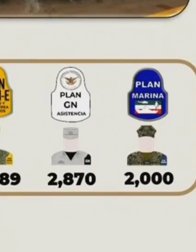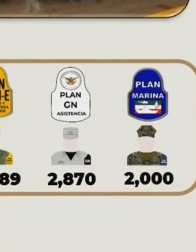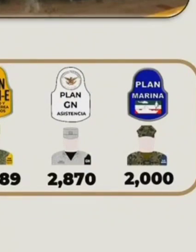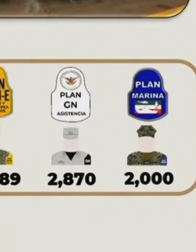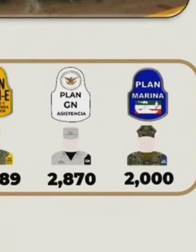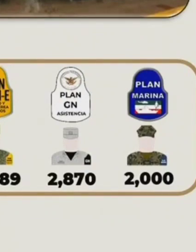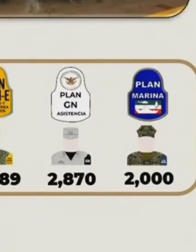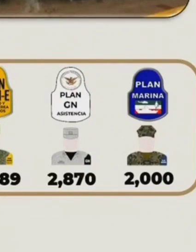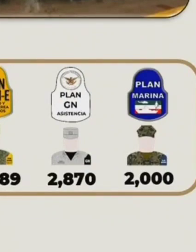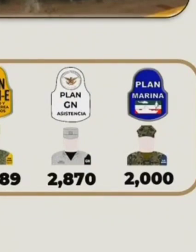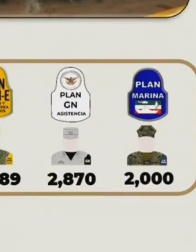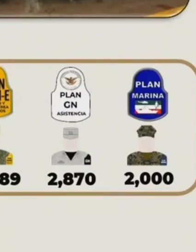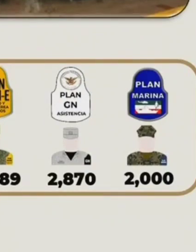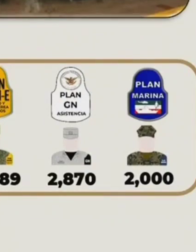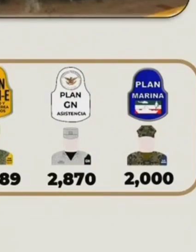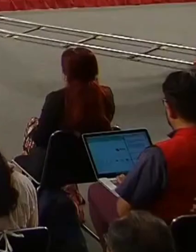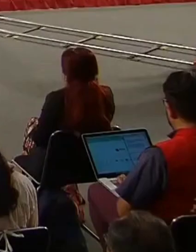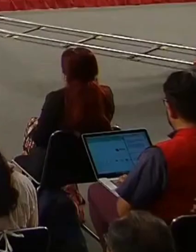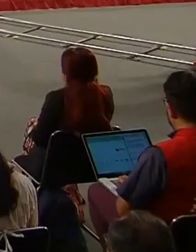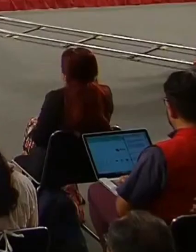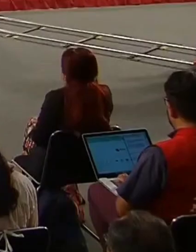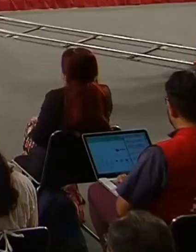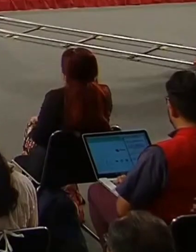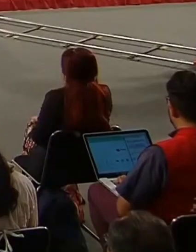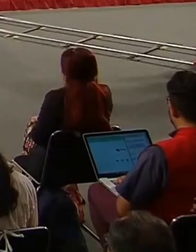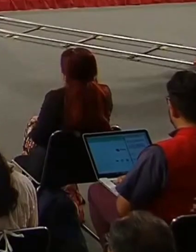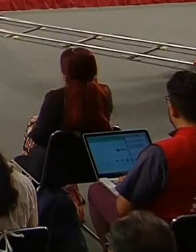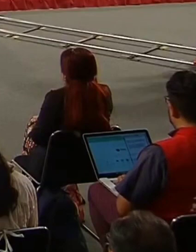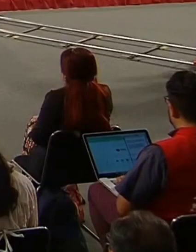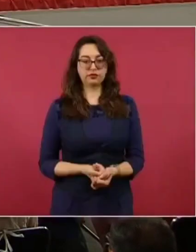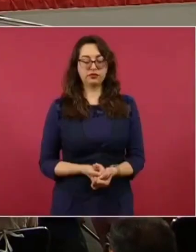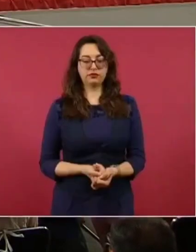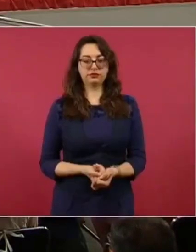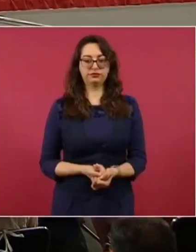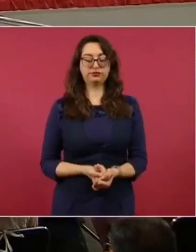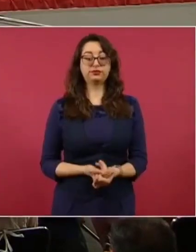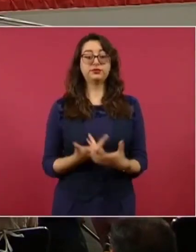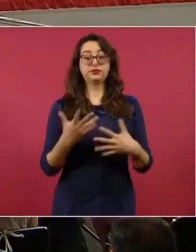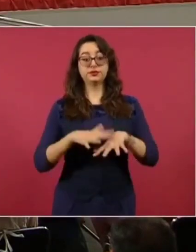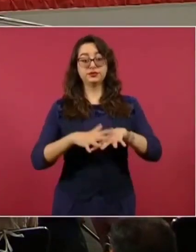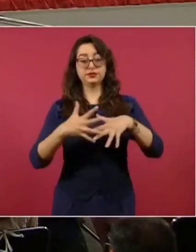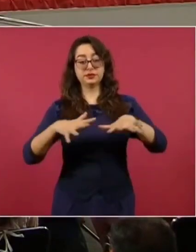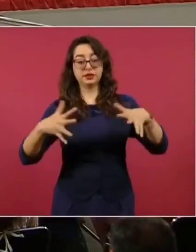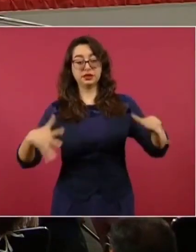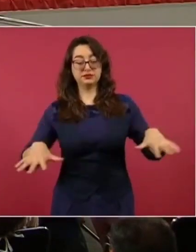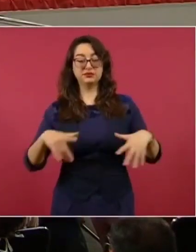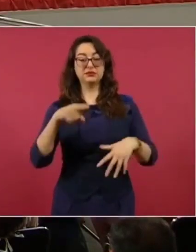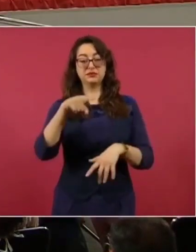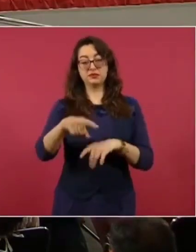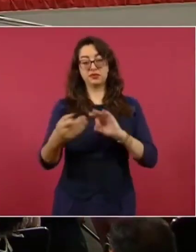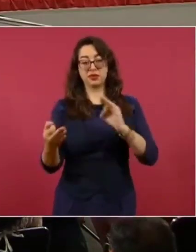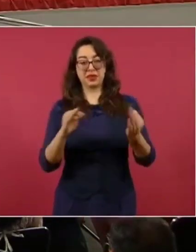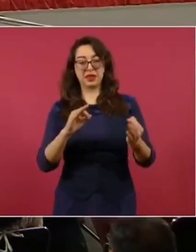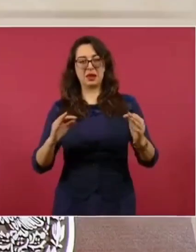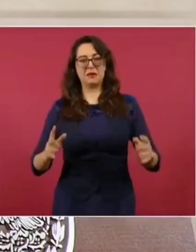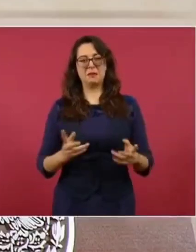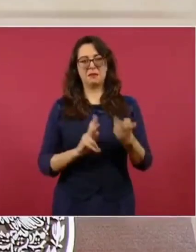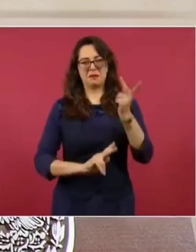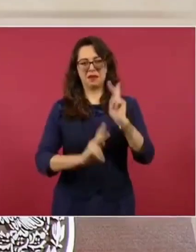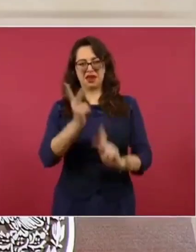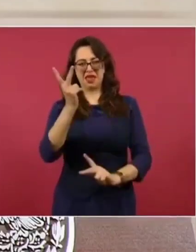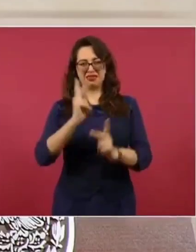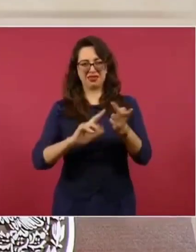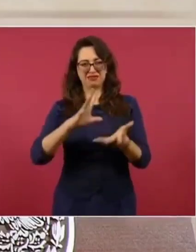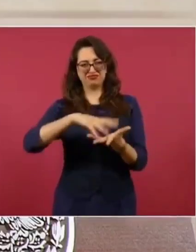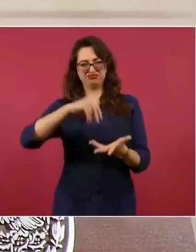cuatro accidentes vehiculares en la operación sargazo 2023 esta operación se inició el día el primero de